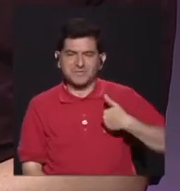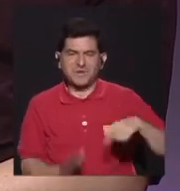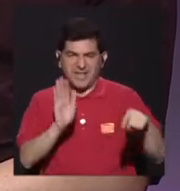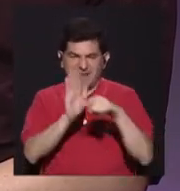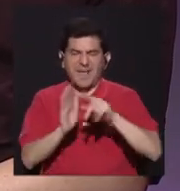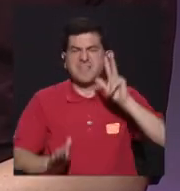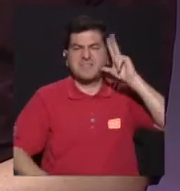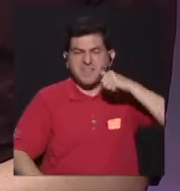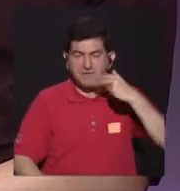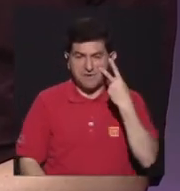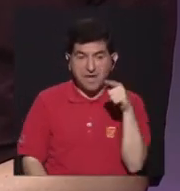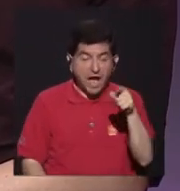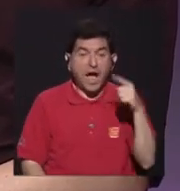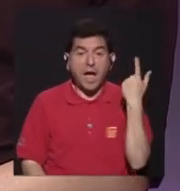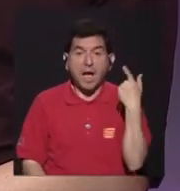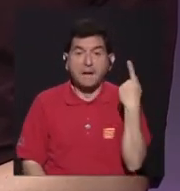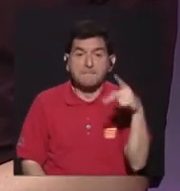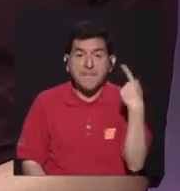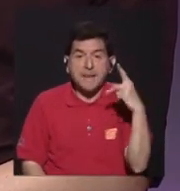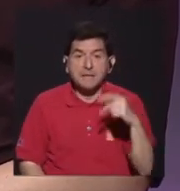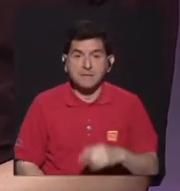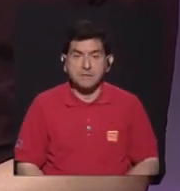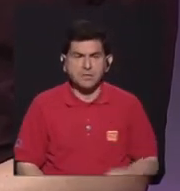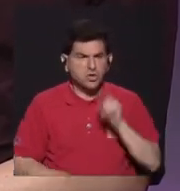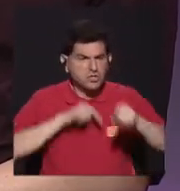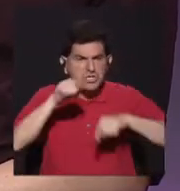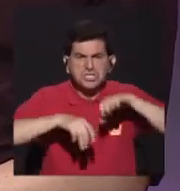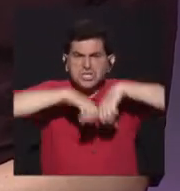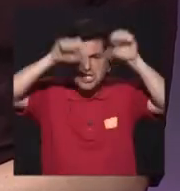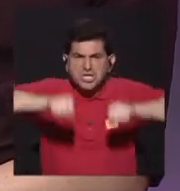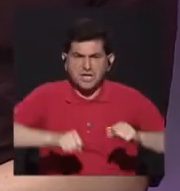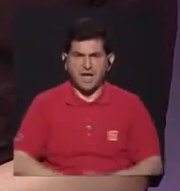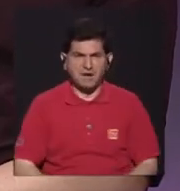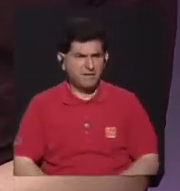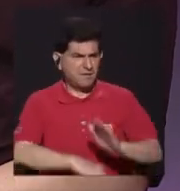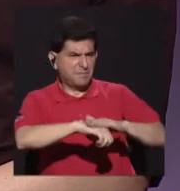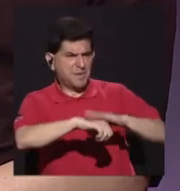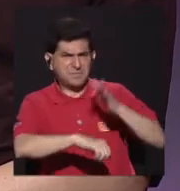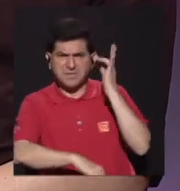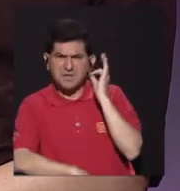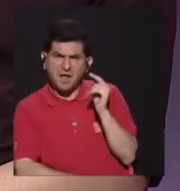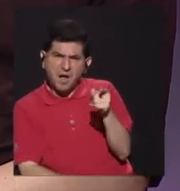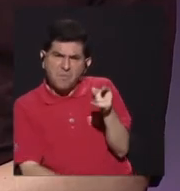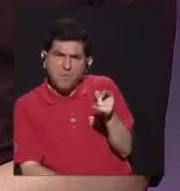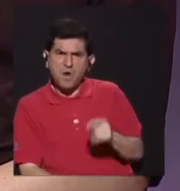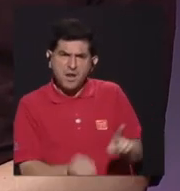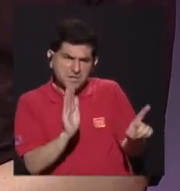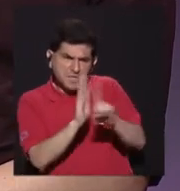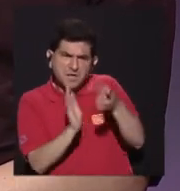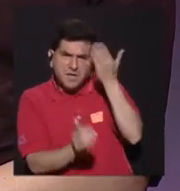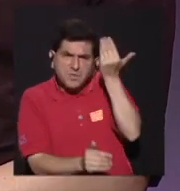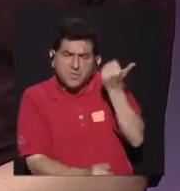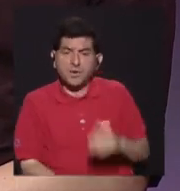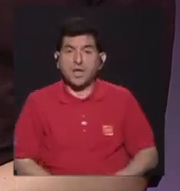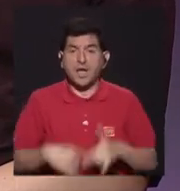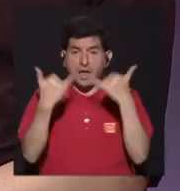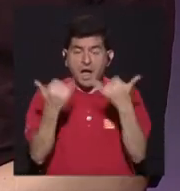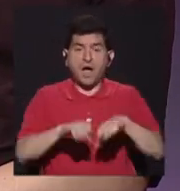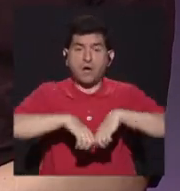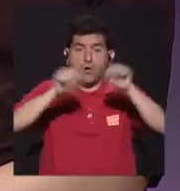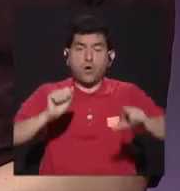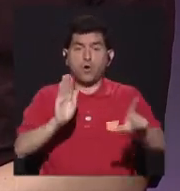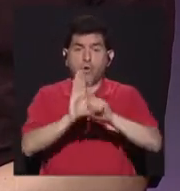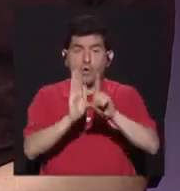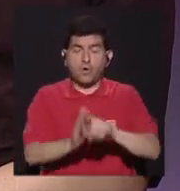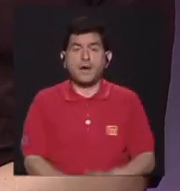machista, ven esto como una amenaza. Incluso critican al sistema de decir por qué a las mujeres les dan el derecho. Ahora el sistema legal se está